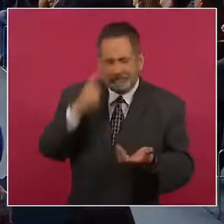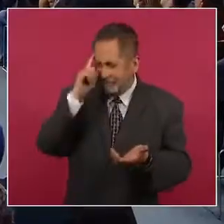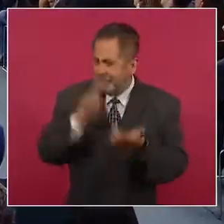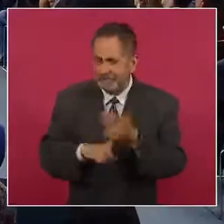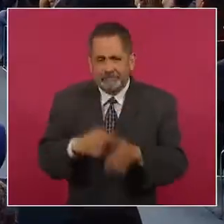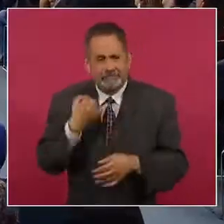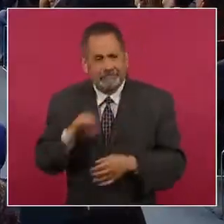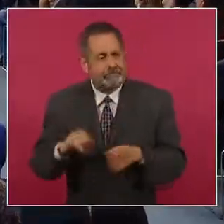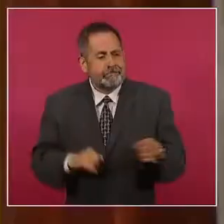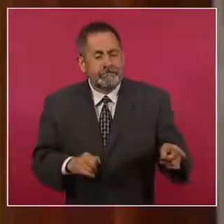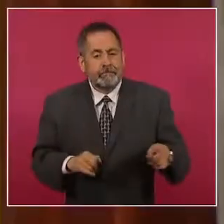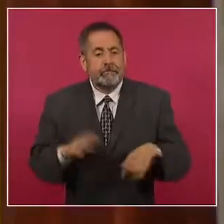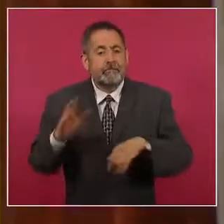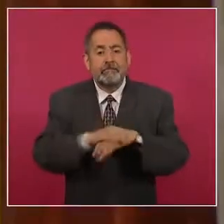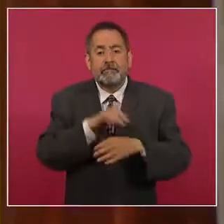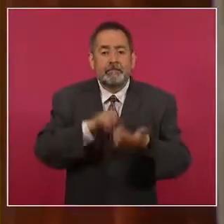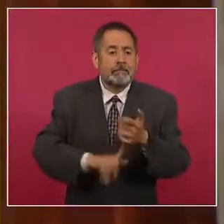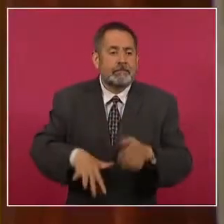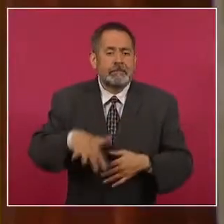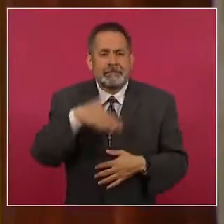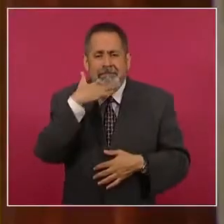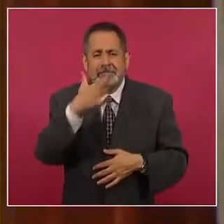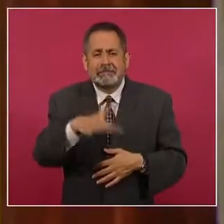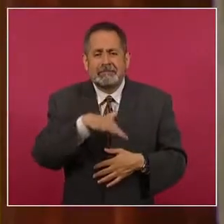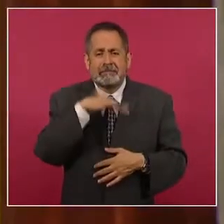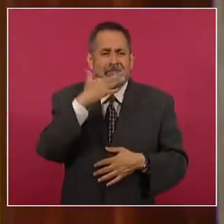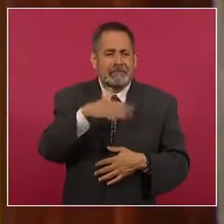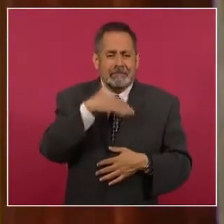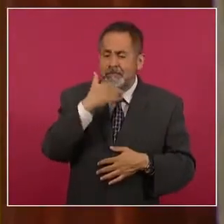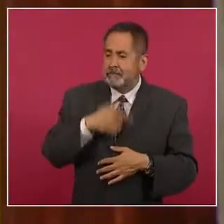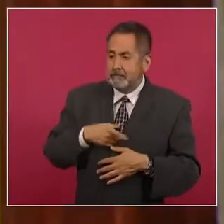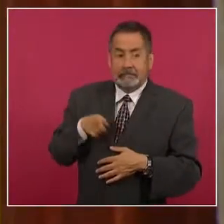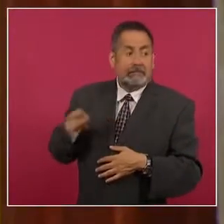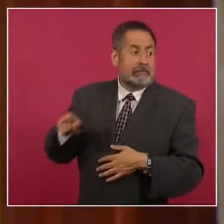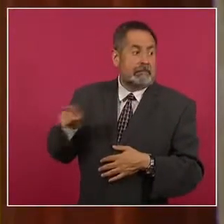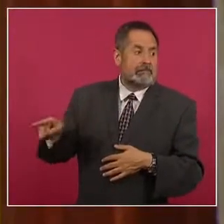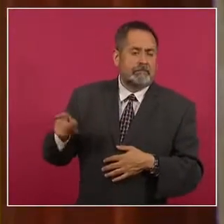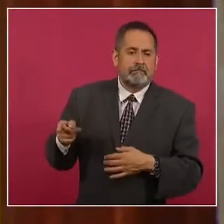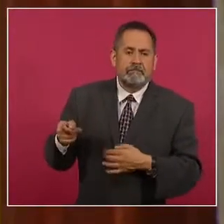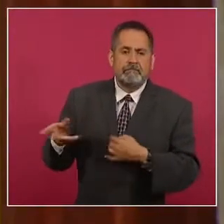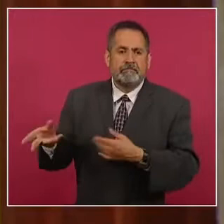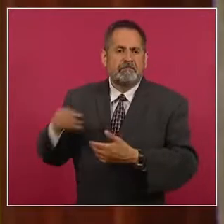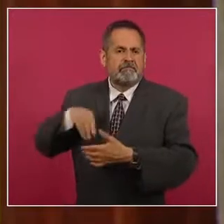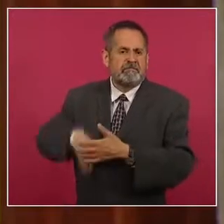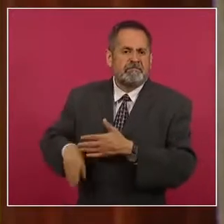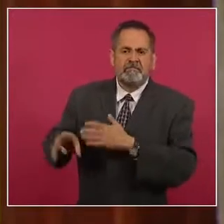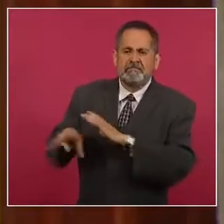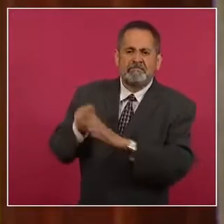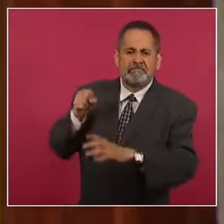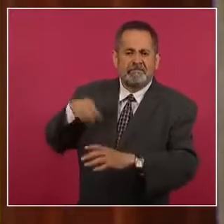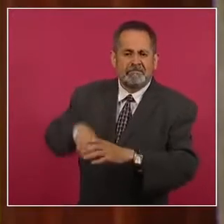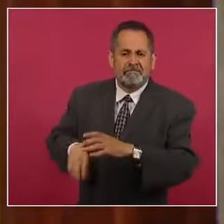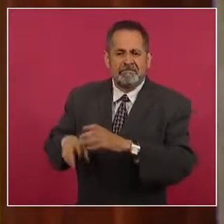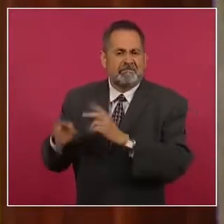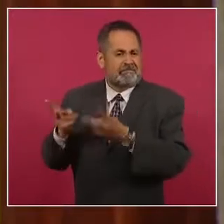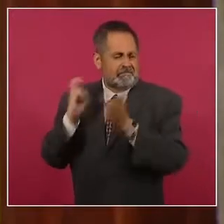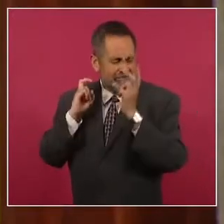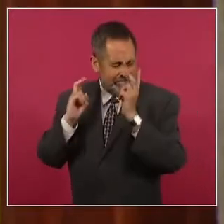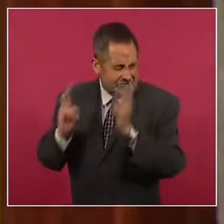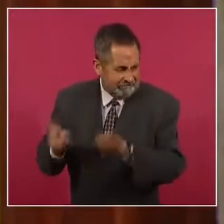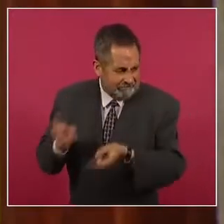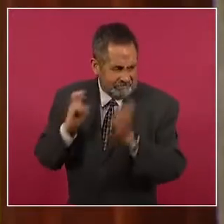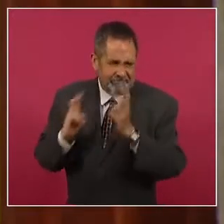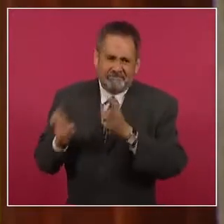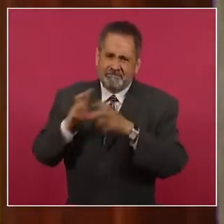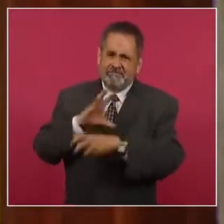increíble, por la corrupción que implicaba hacer esas obras, para robarse